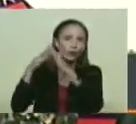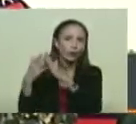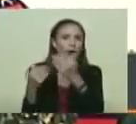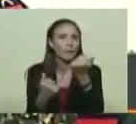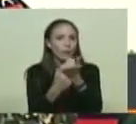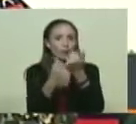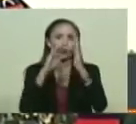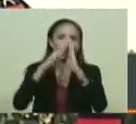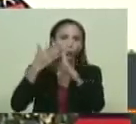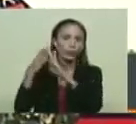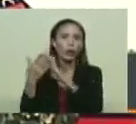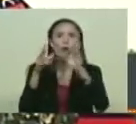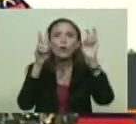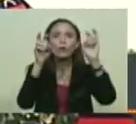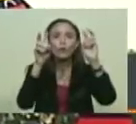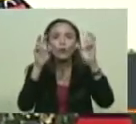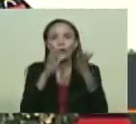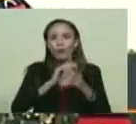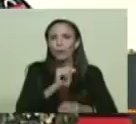una nueva policía.